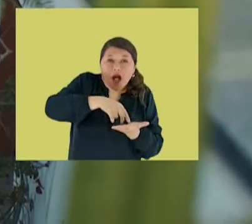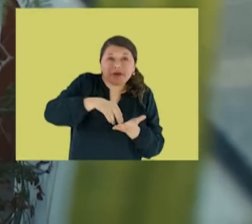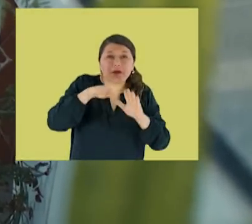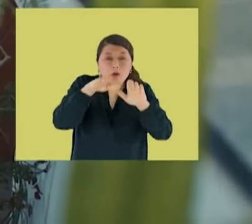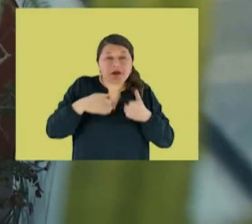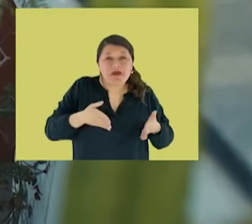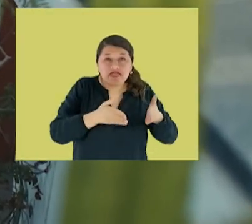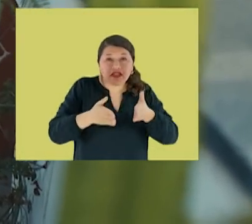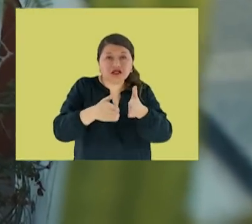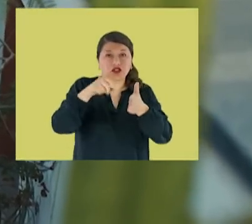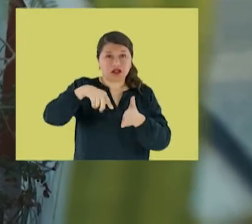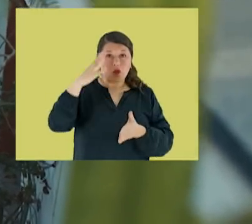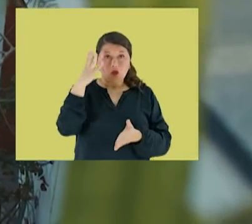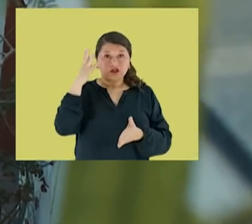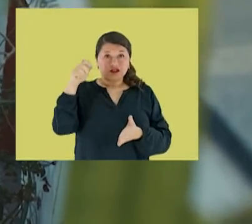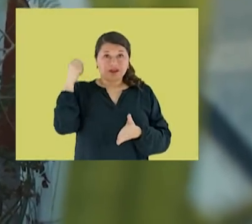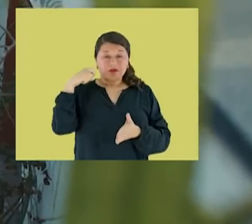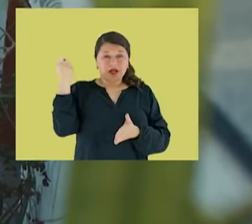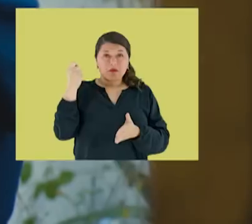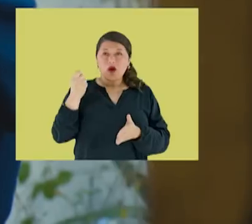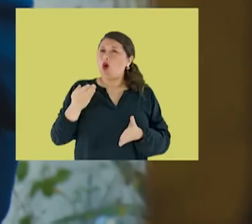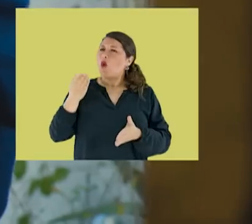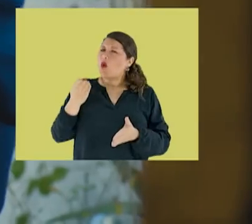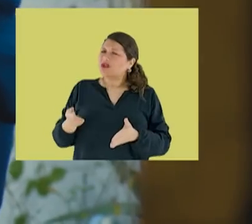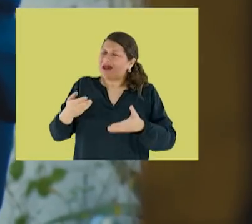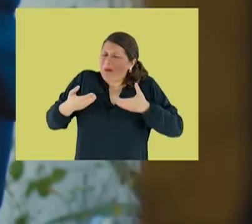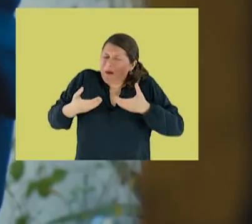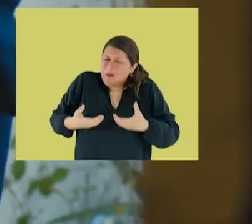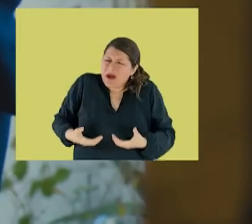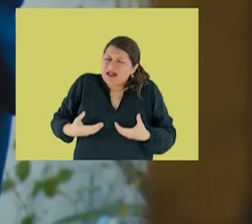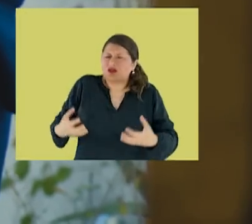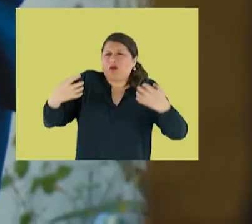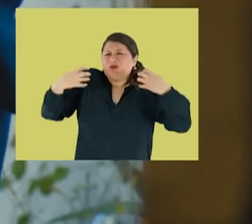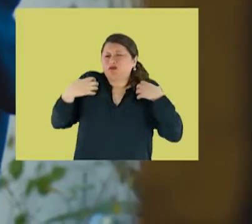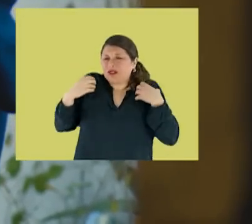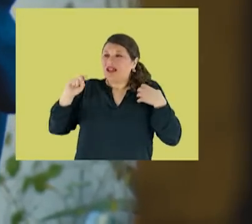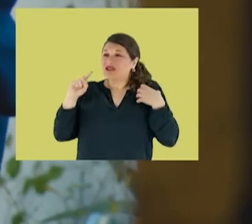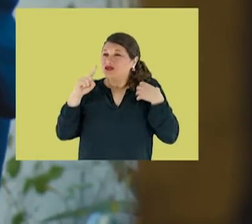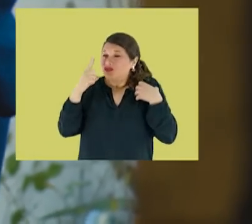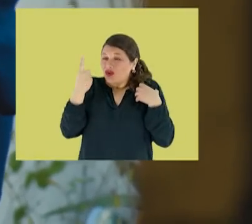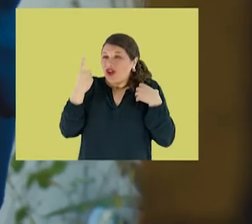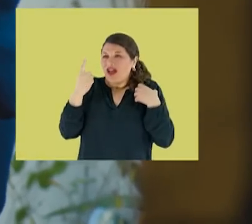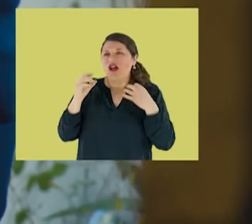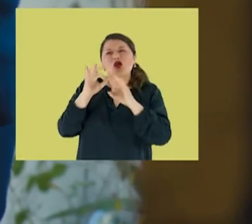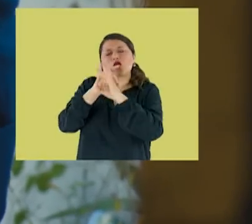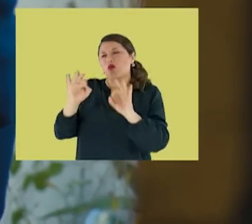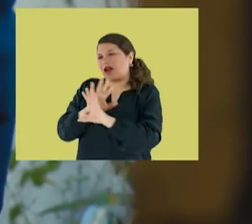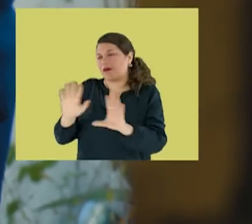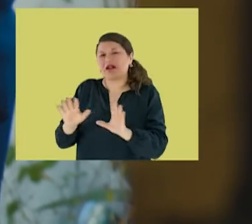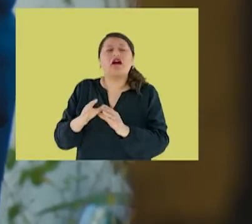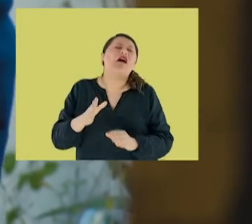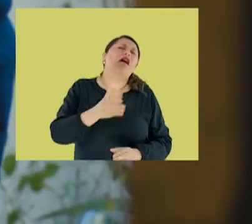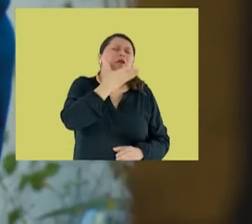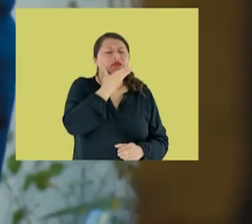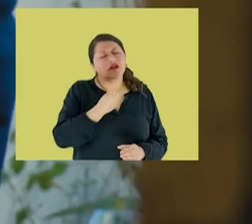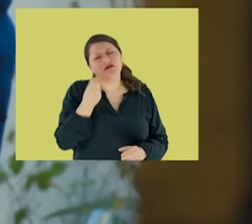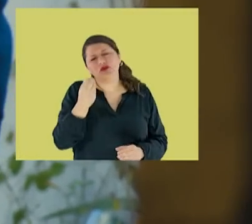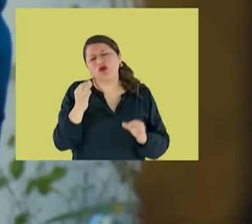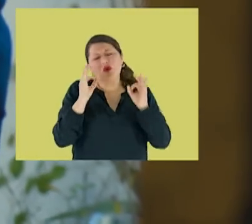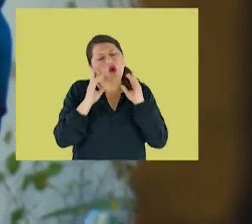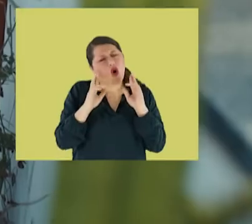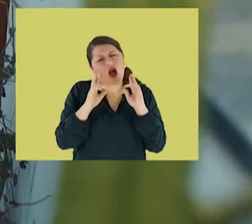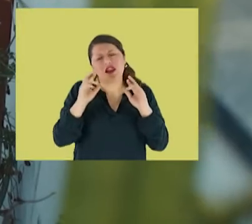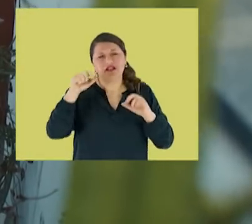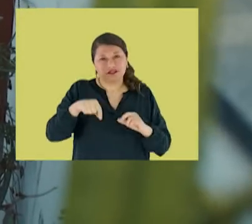misma dirección este 4 de septiembre, no va a tener que cargar más con este peso usted sola. Ah, qué maravilloso sería. ¿Cierto? Ojalá que